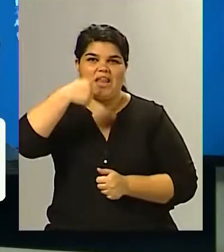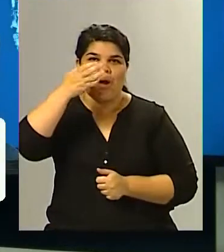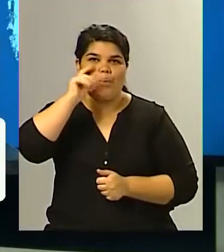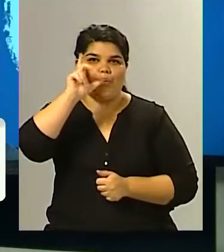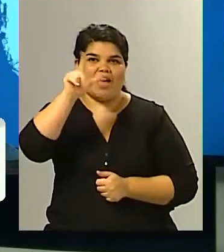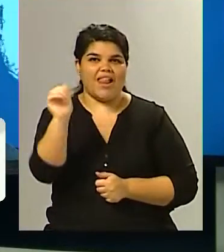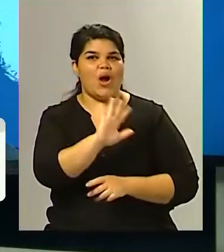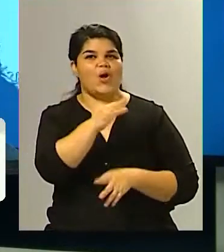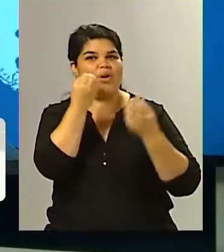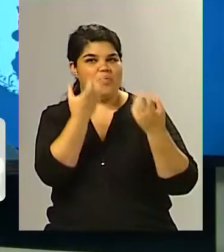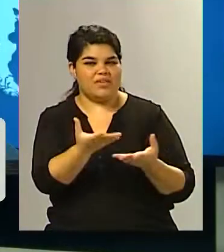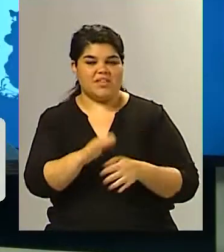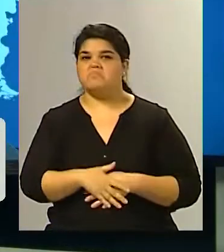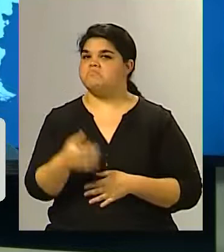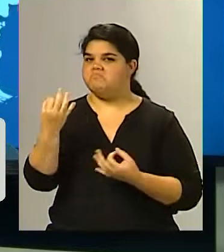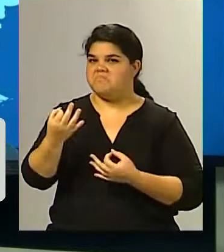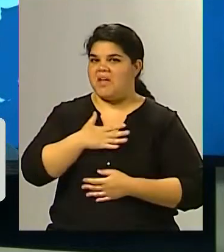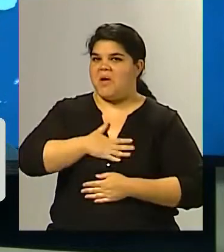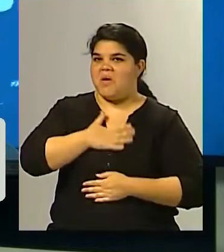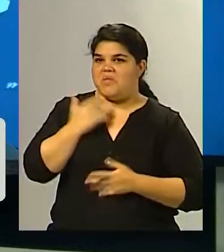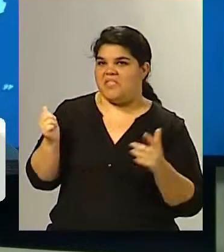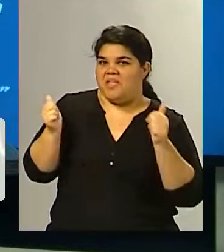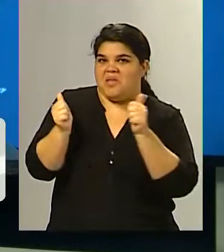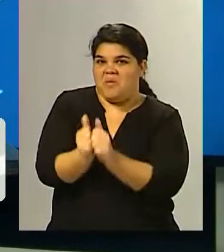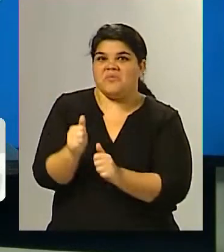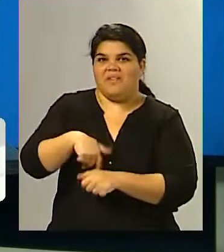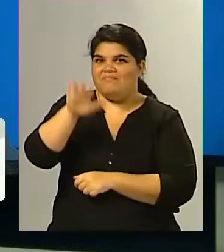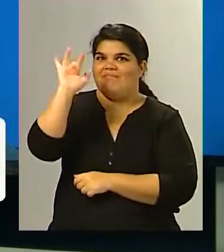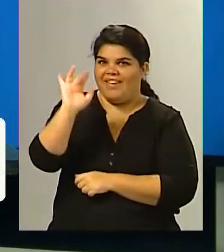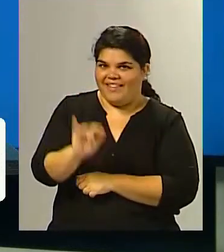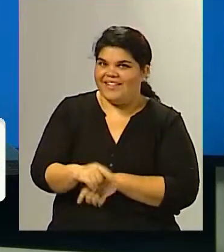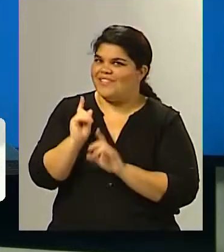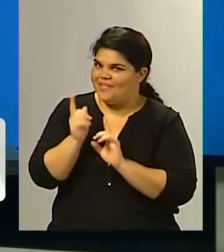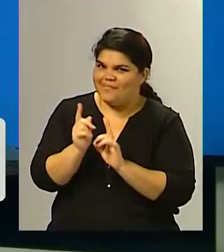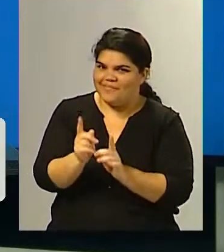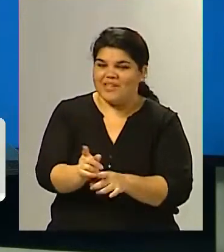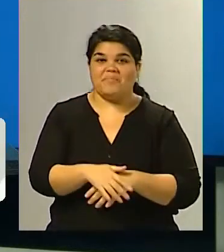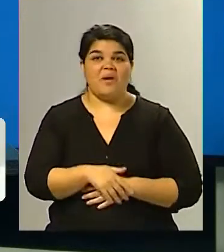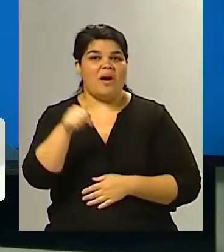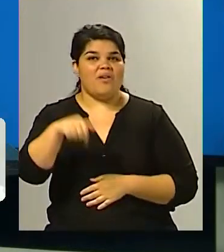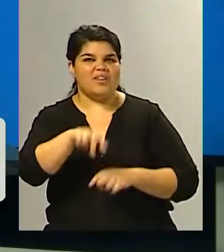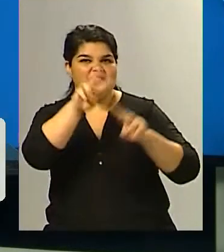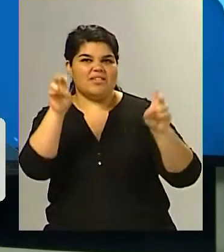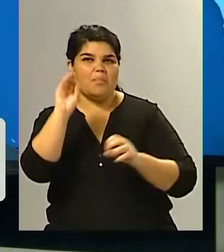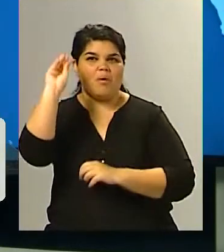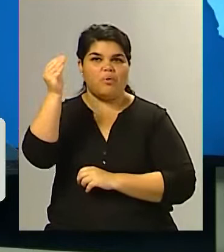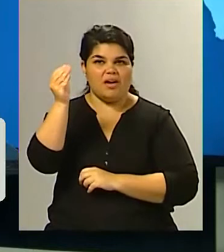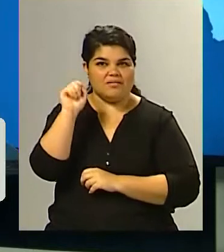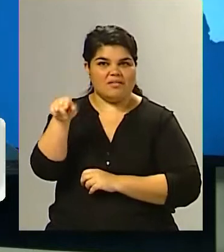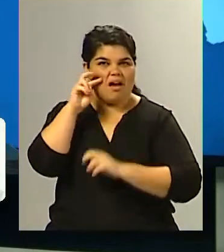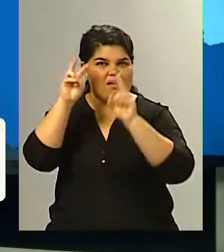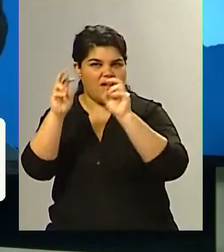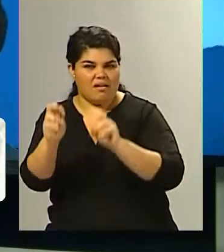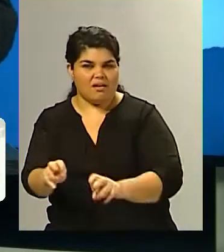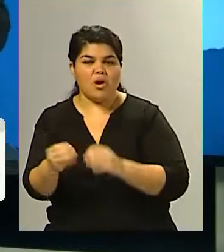¿cómo estás? Muy bien, Claudia, es una alegría estar acá, como ya varios miércoles. Bueno, y vamos a hablar de Brasil. Vamos a analizar lo que ha sucedido, el resultado de